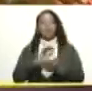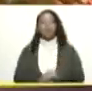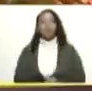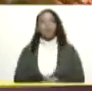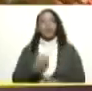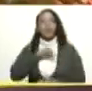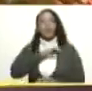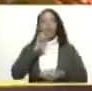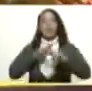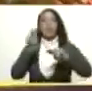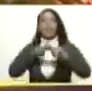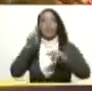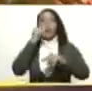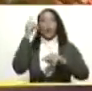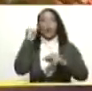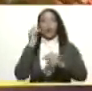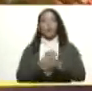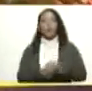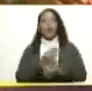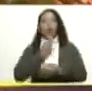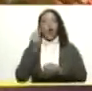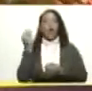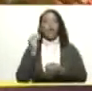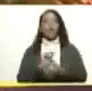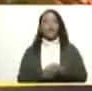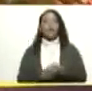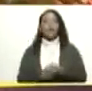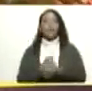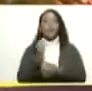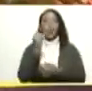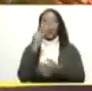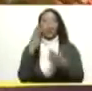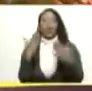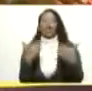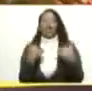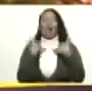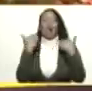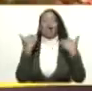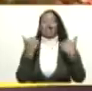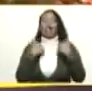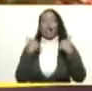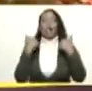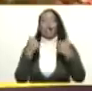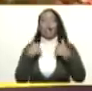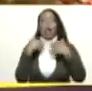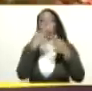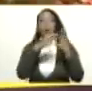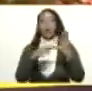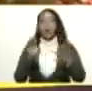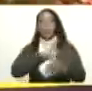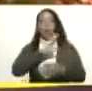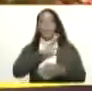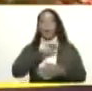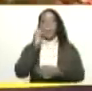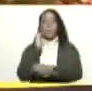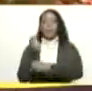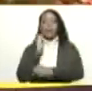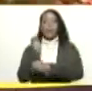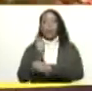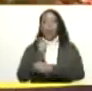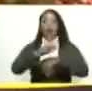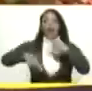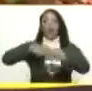de nuestras niñas, de nuestros niños, de nuestra juventud? ¿Cuánto cuesta parir los recursos para invertirlos en